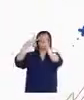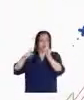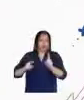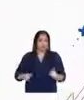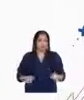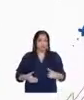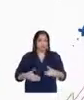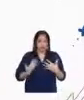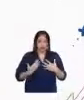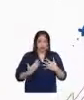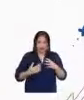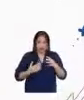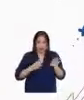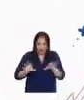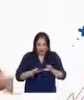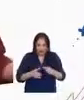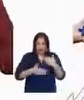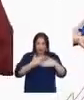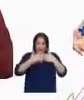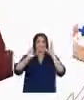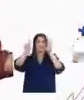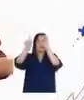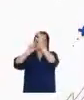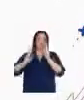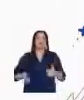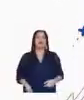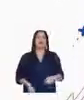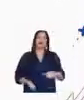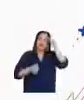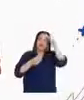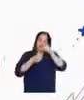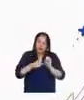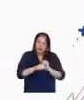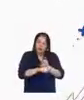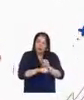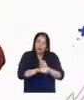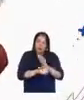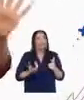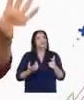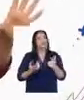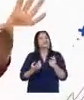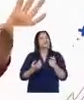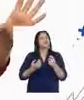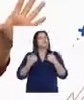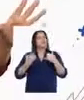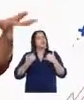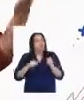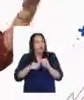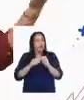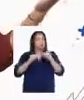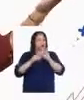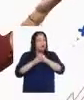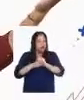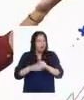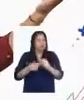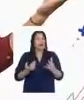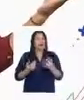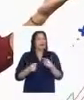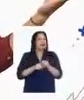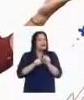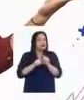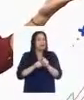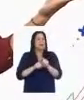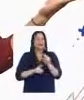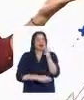puedas tomar acción. Para hacerlo, recomiendan una dinámica muy sencilla, el árbol